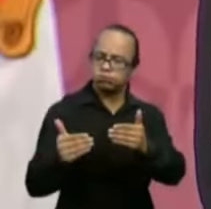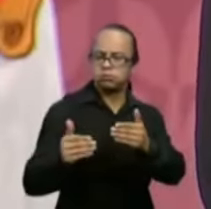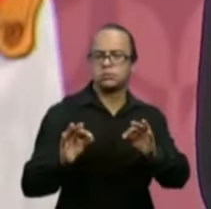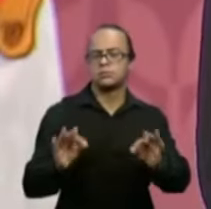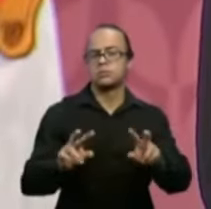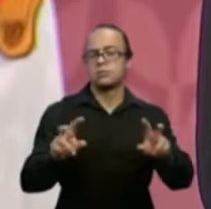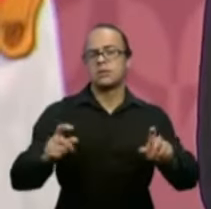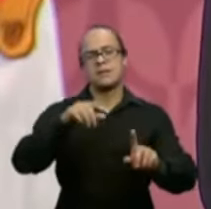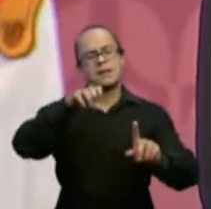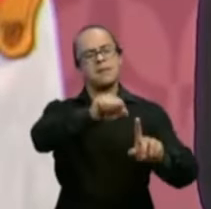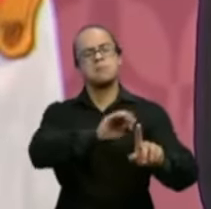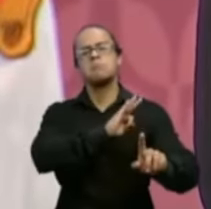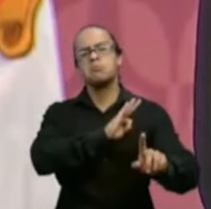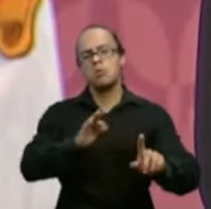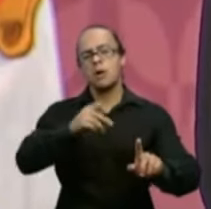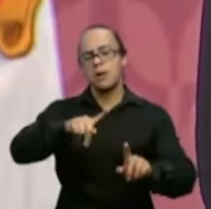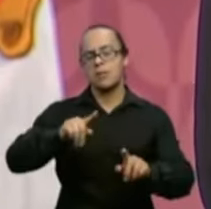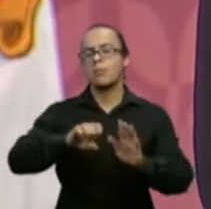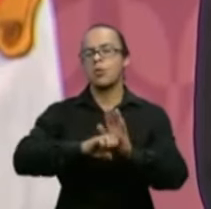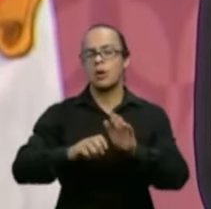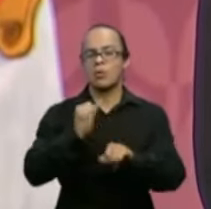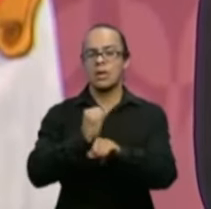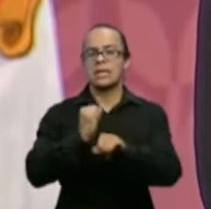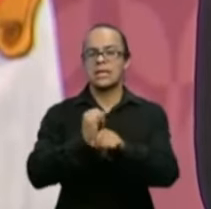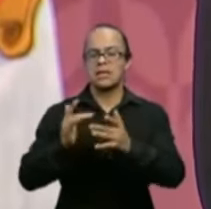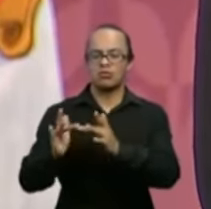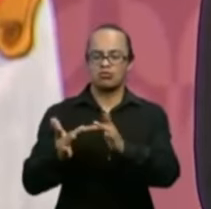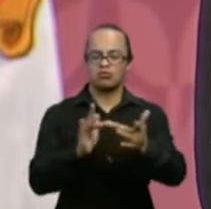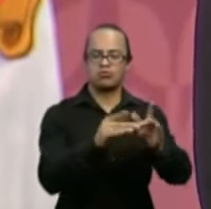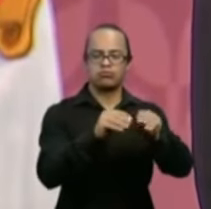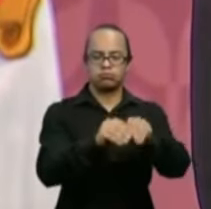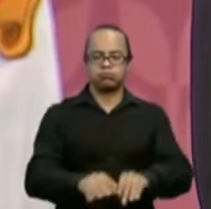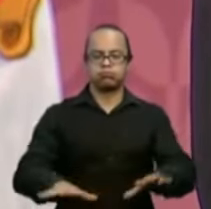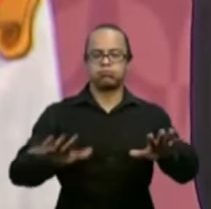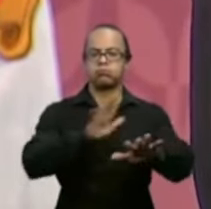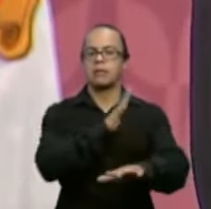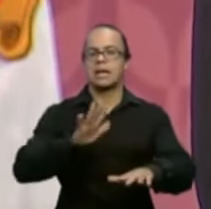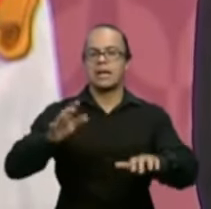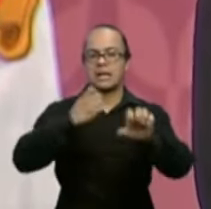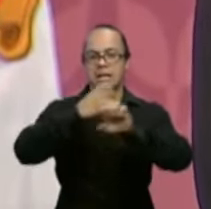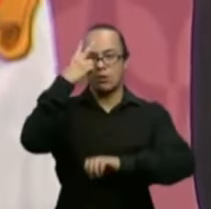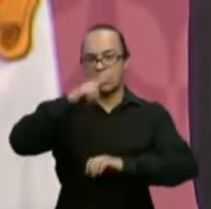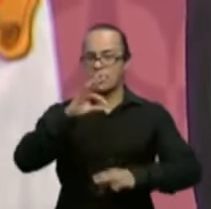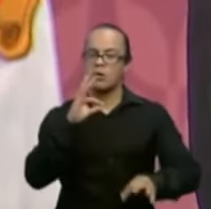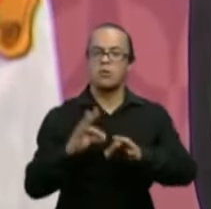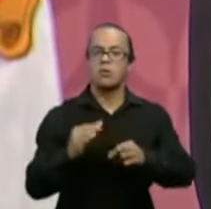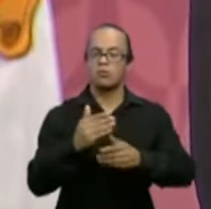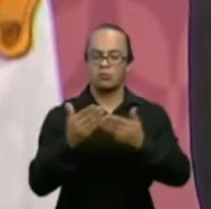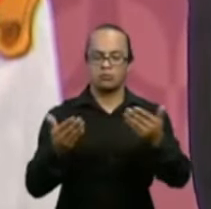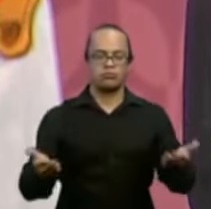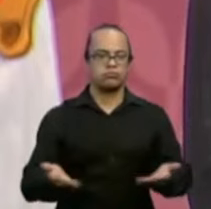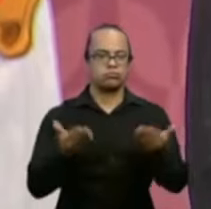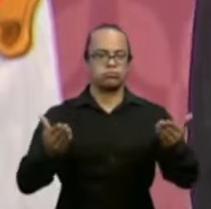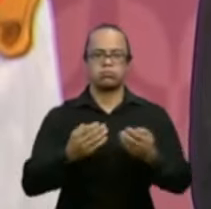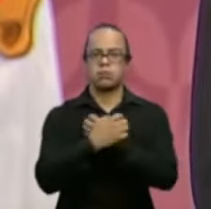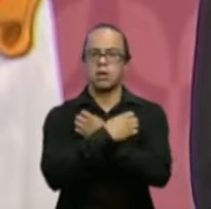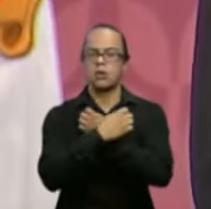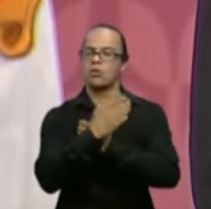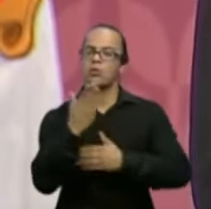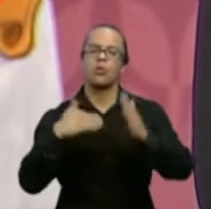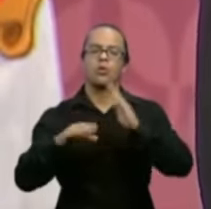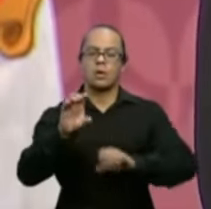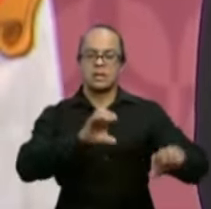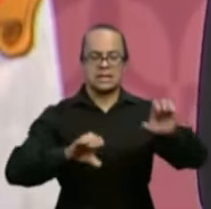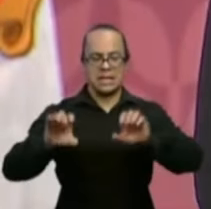Lo lograremos conectando con el Internet de banda ancha a todo el Estado, impulsando la educación en